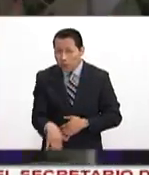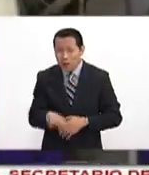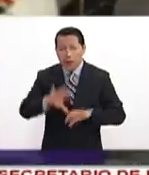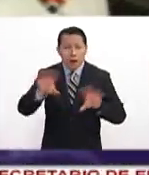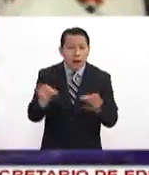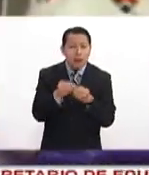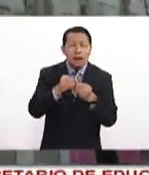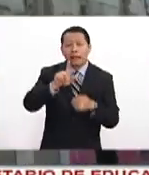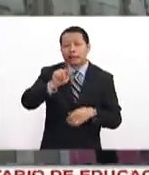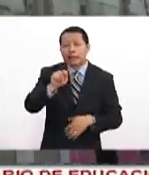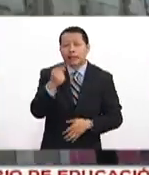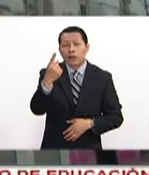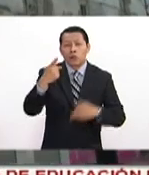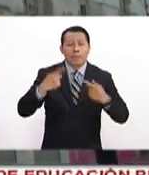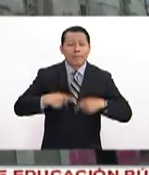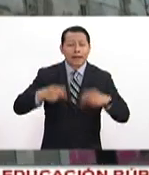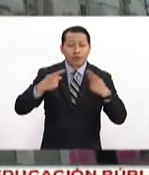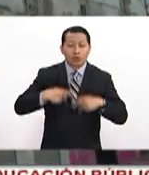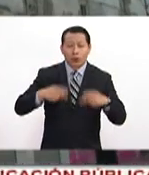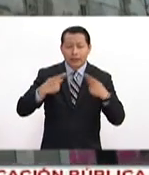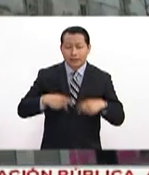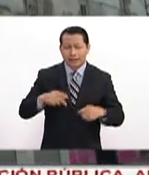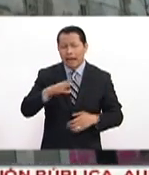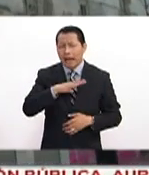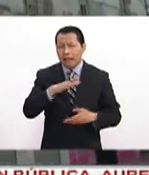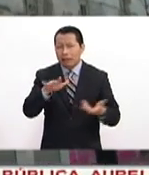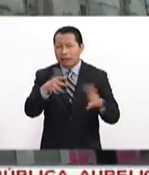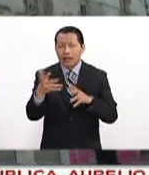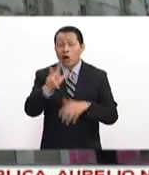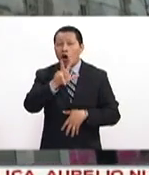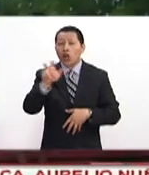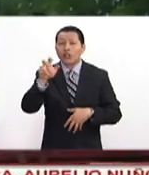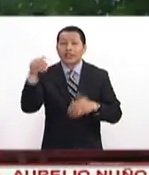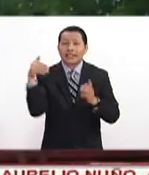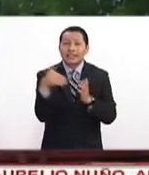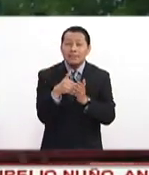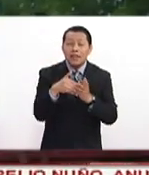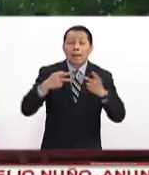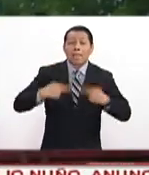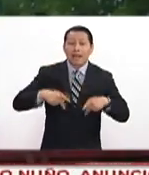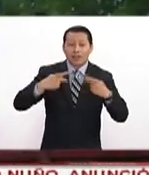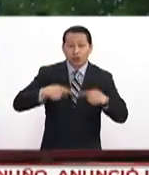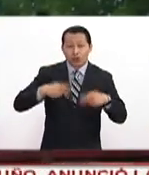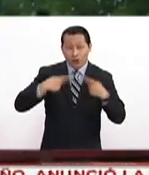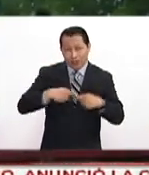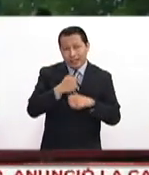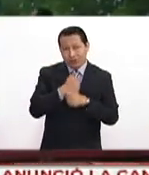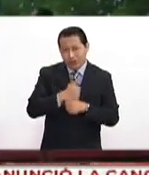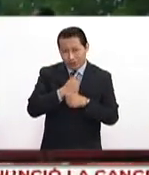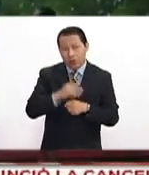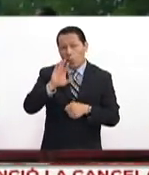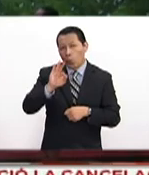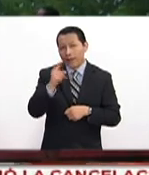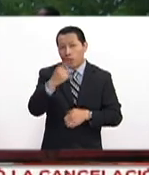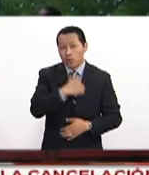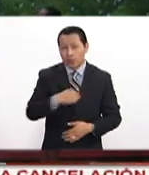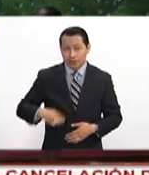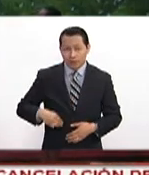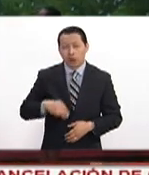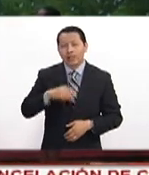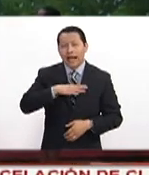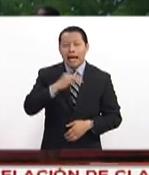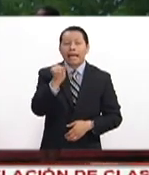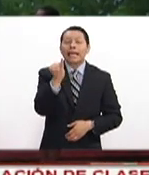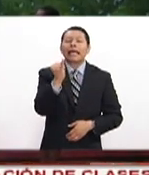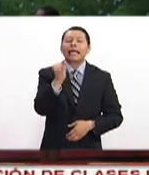asciende a 71 personas y se encuentran al menos 800,000 personas afectadas de 41 municipios de la región del Istmo